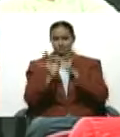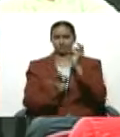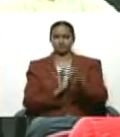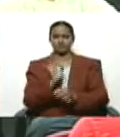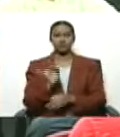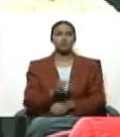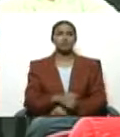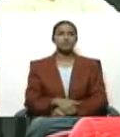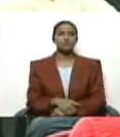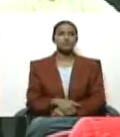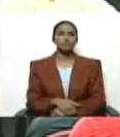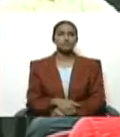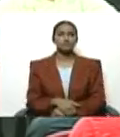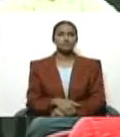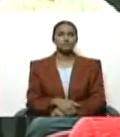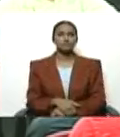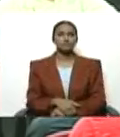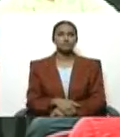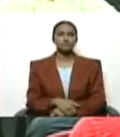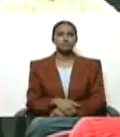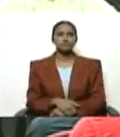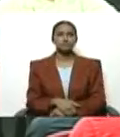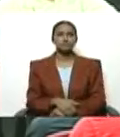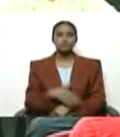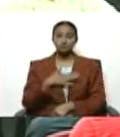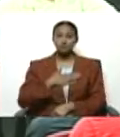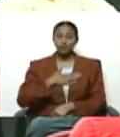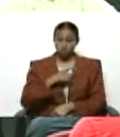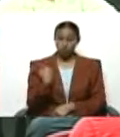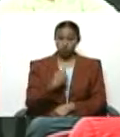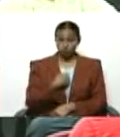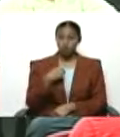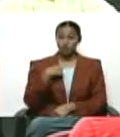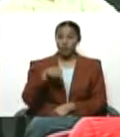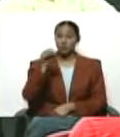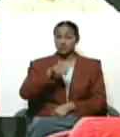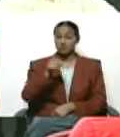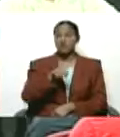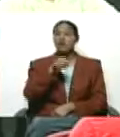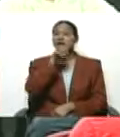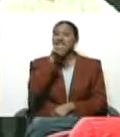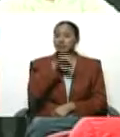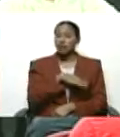Los argumentos. Y los argumentos los tenemos nosotros en la mano.